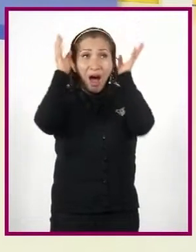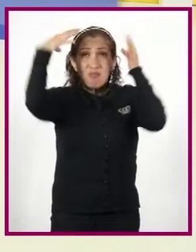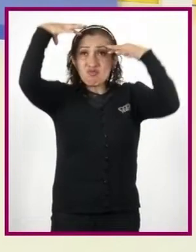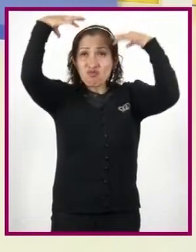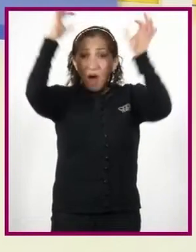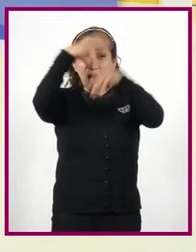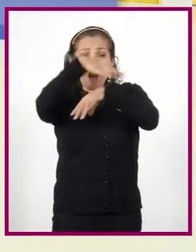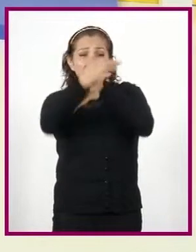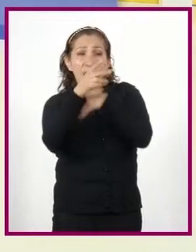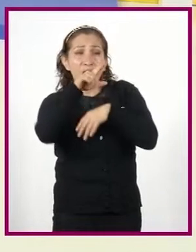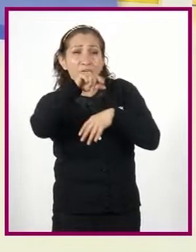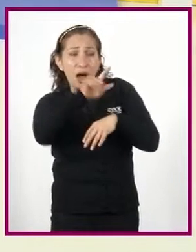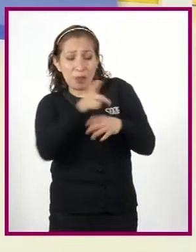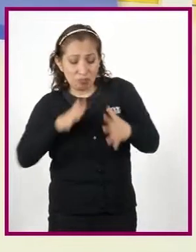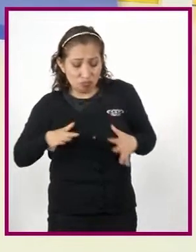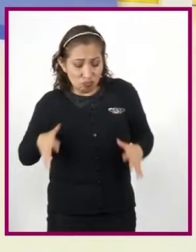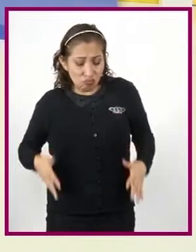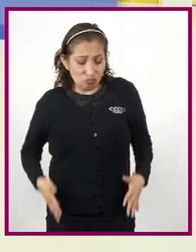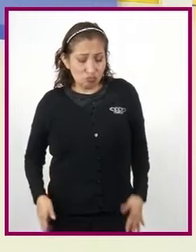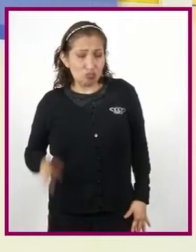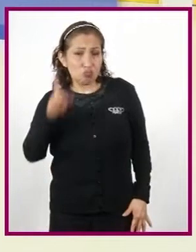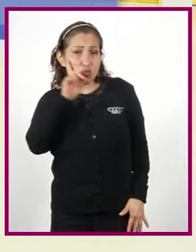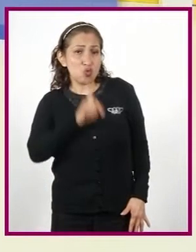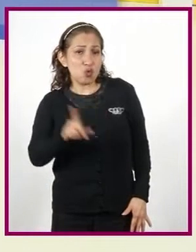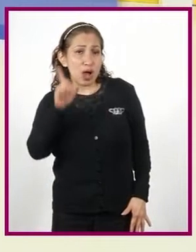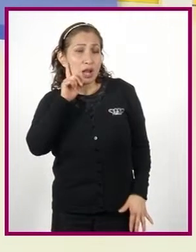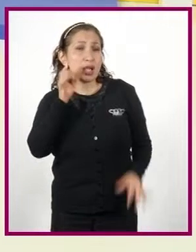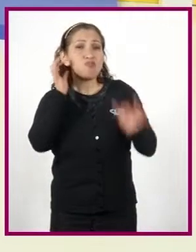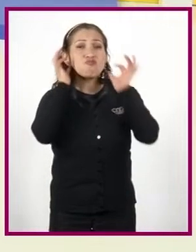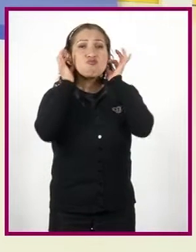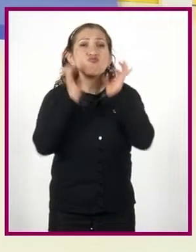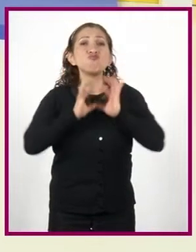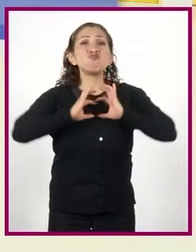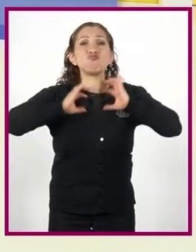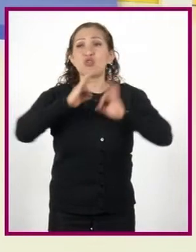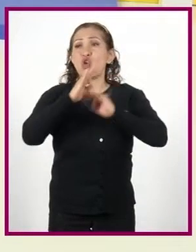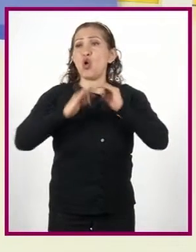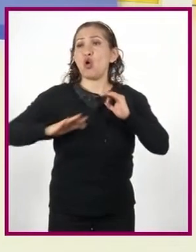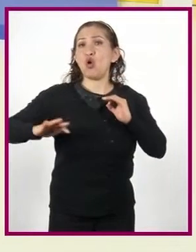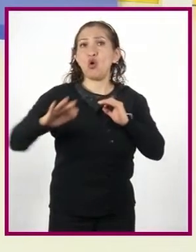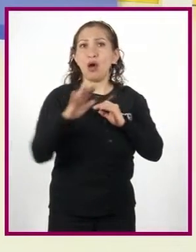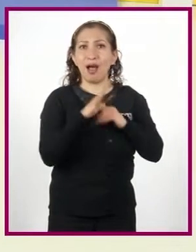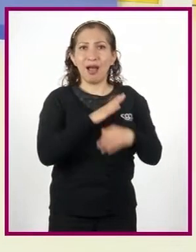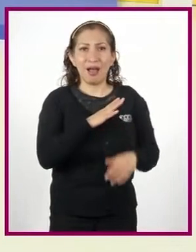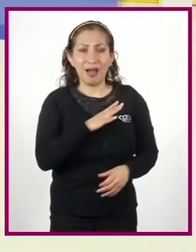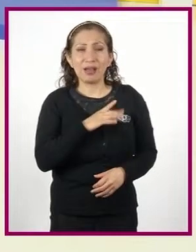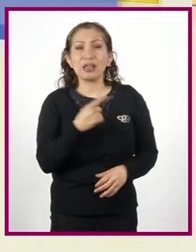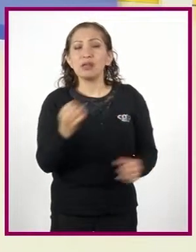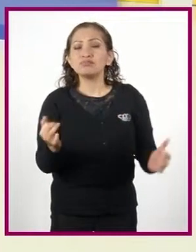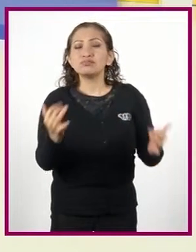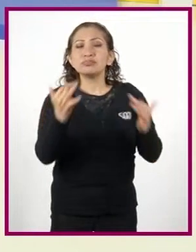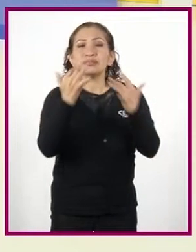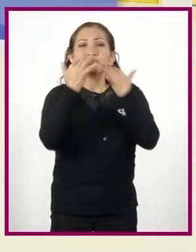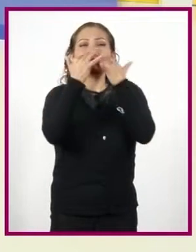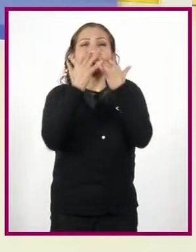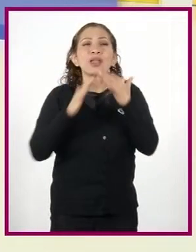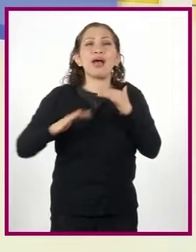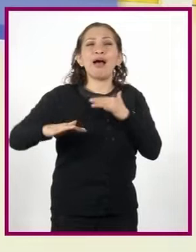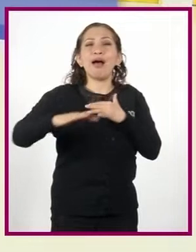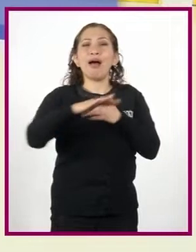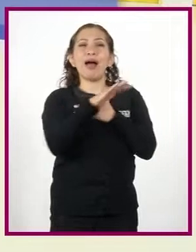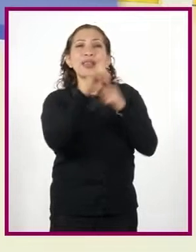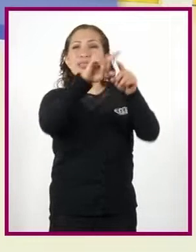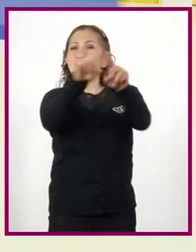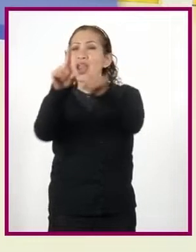los hombres, los vestidos de las mujeres y las joyas de ambos. También los olores llenaban la atmósfera con